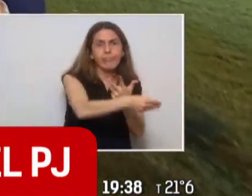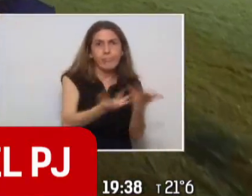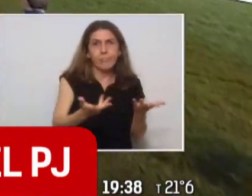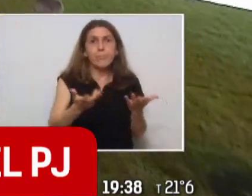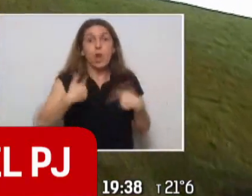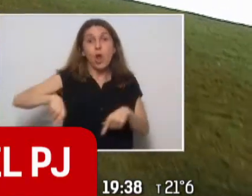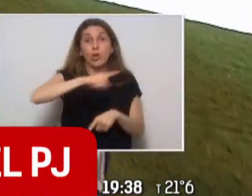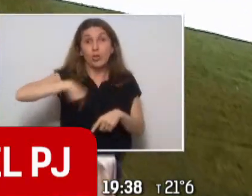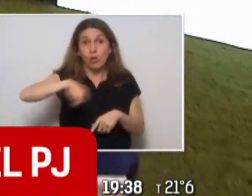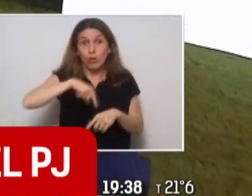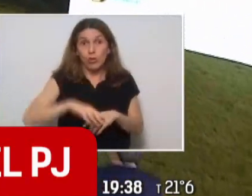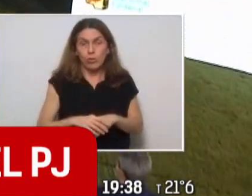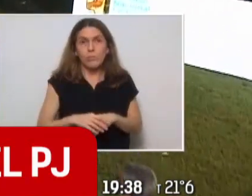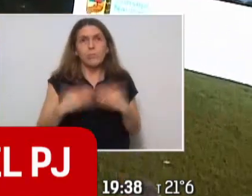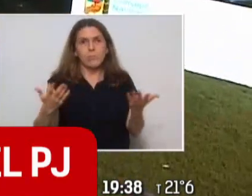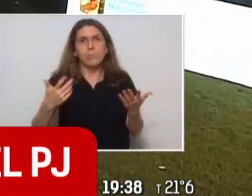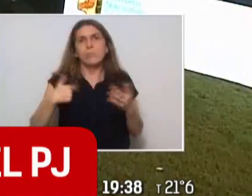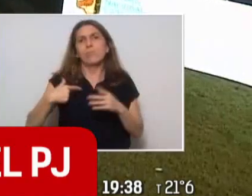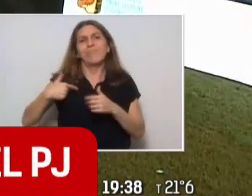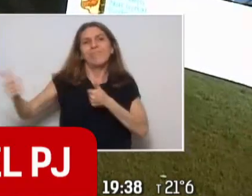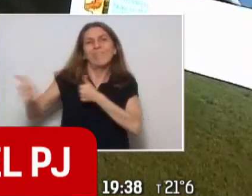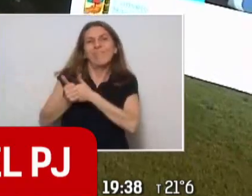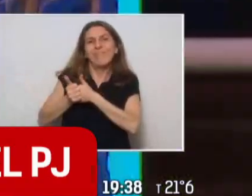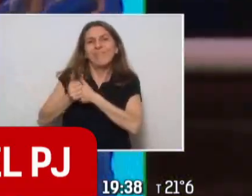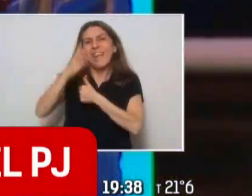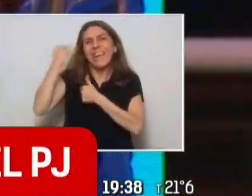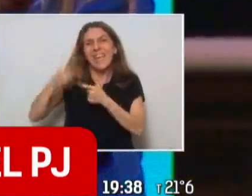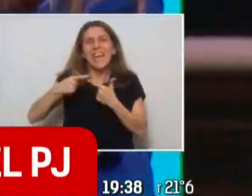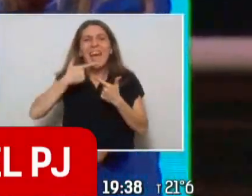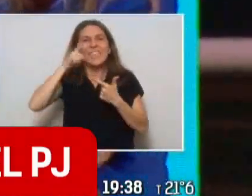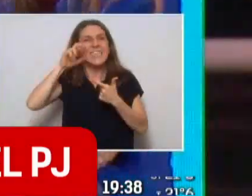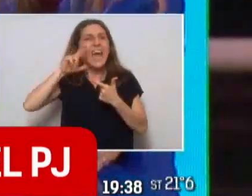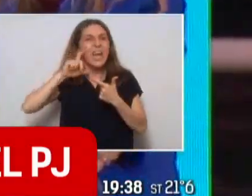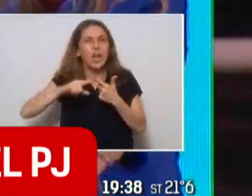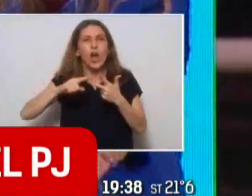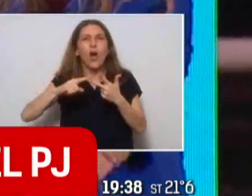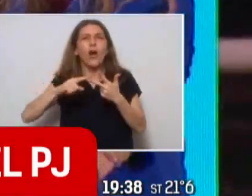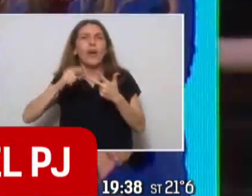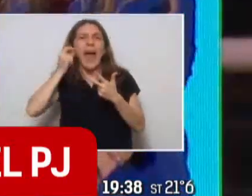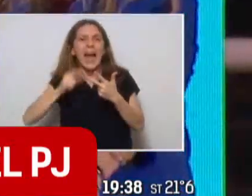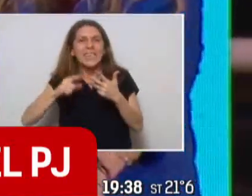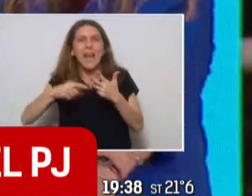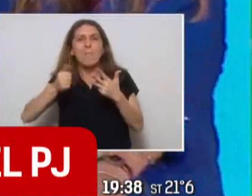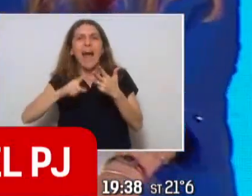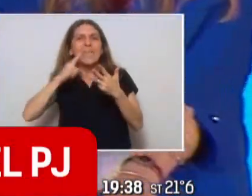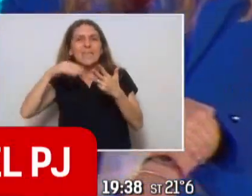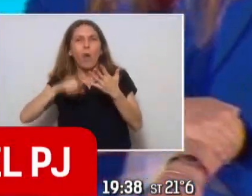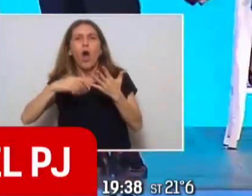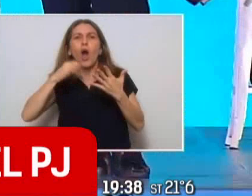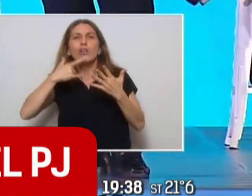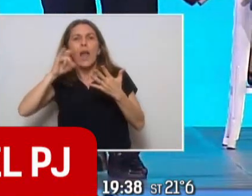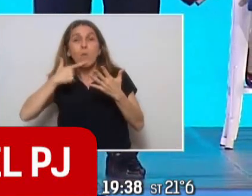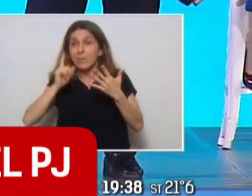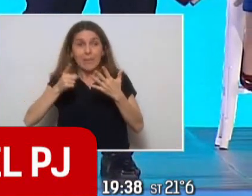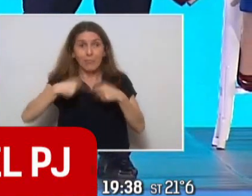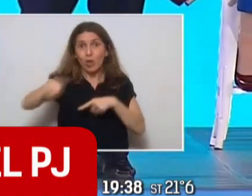Nosotros llegamos con Cristina, con Sergio, con Máximo, con Axel, con José Luis, con todos los que